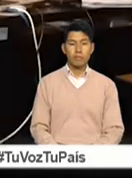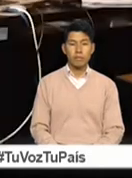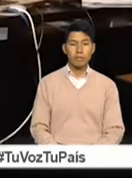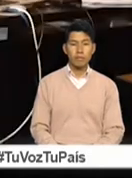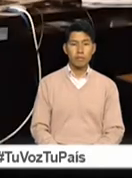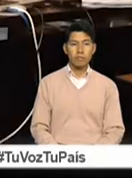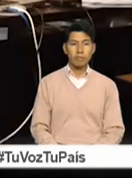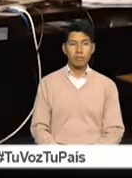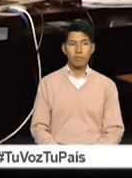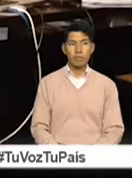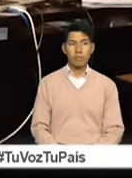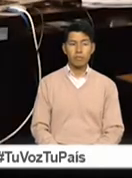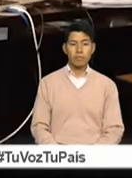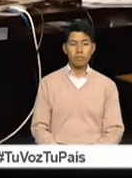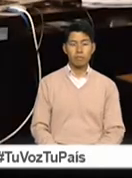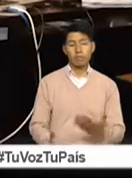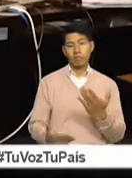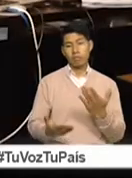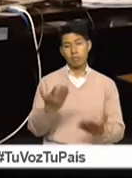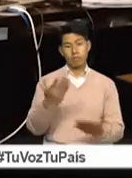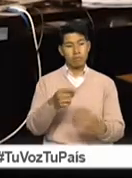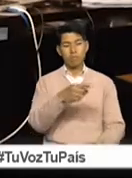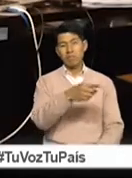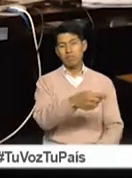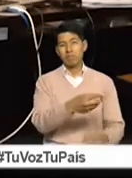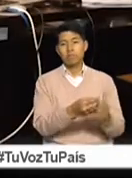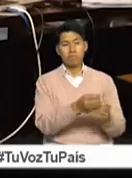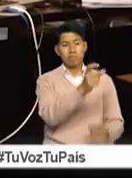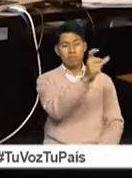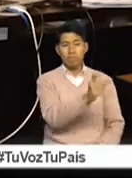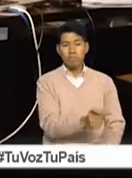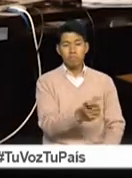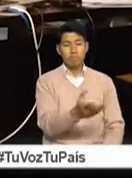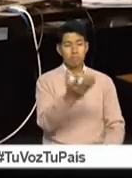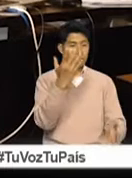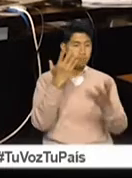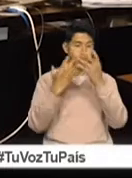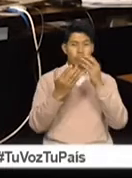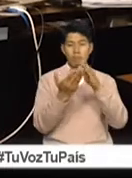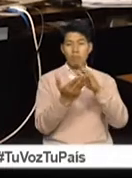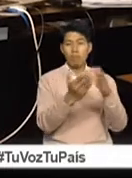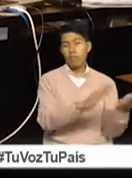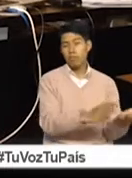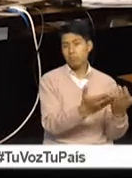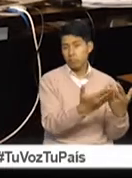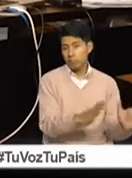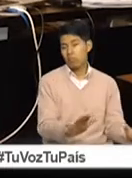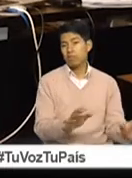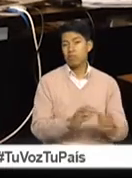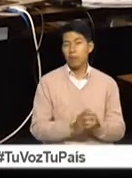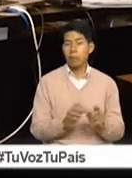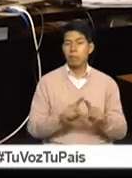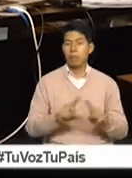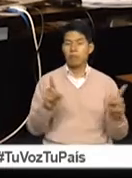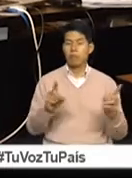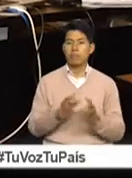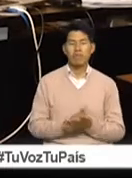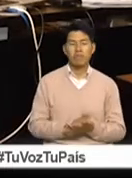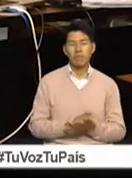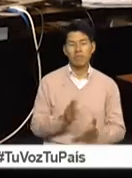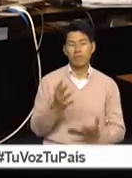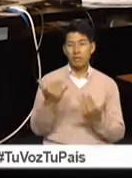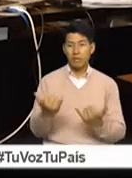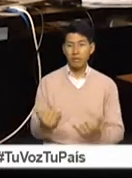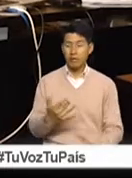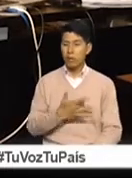si bien ha desaparecido su cuerpo su conocimiento su espíritu queda en todo